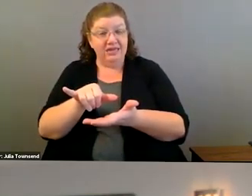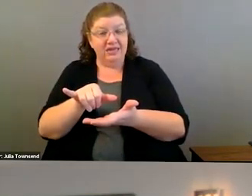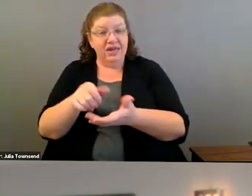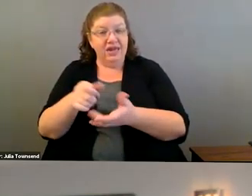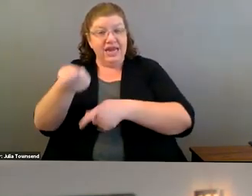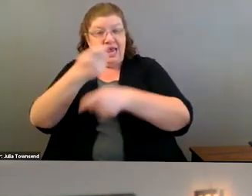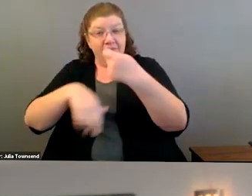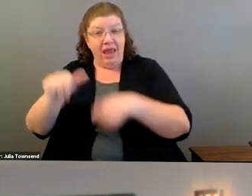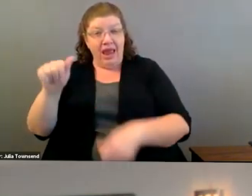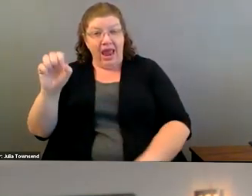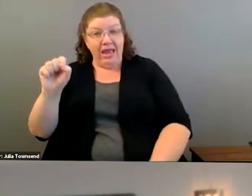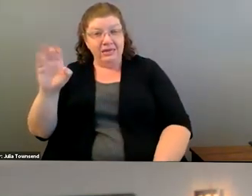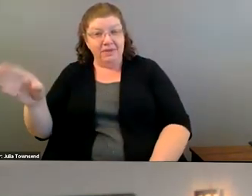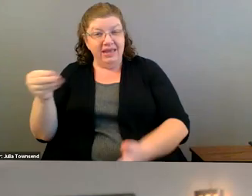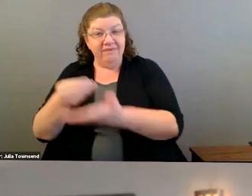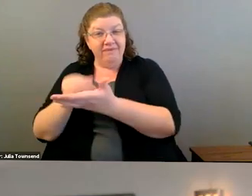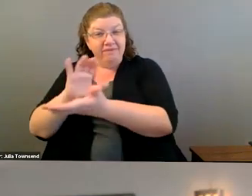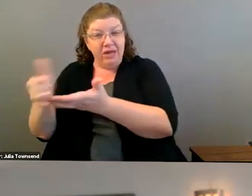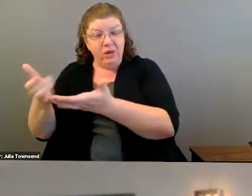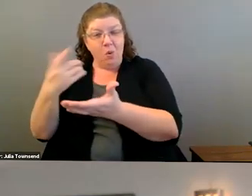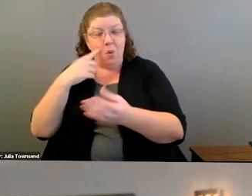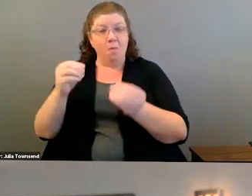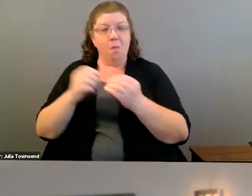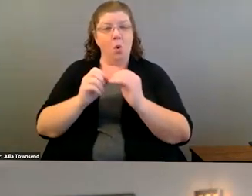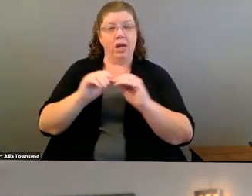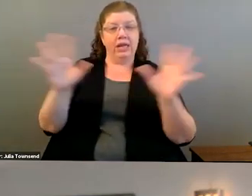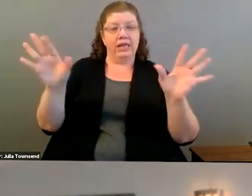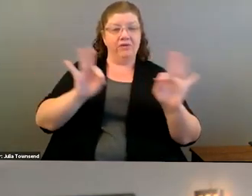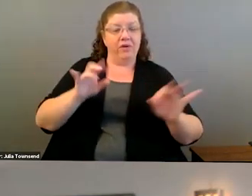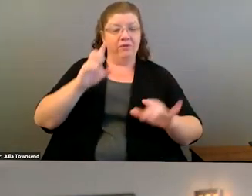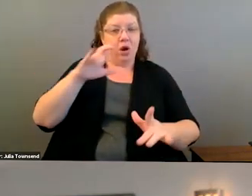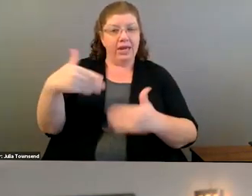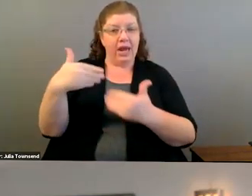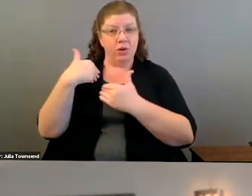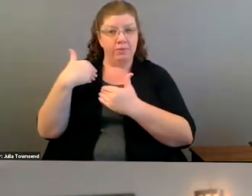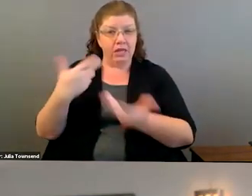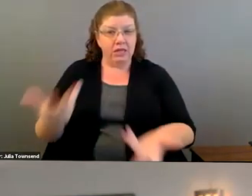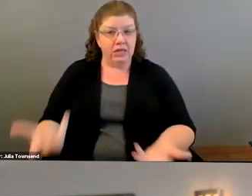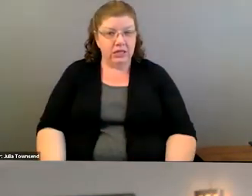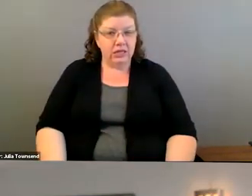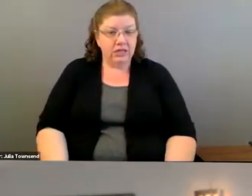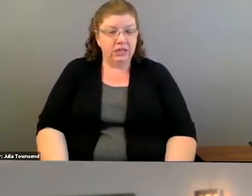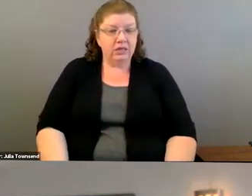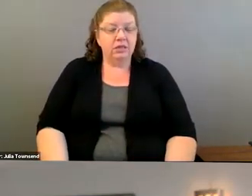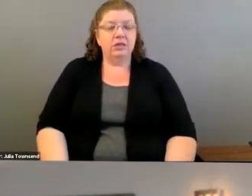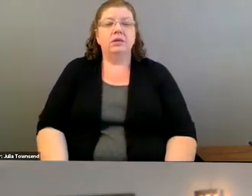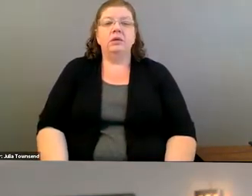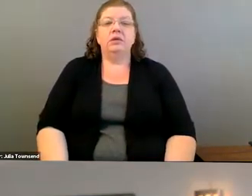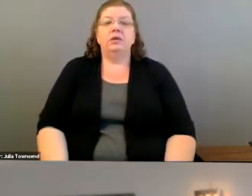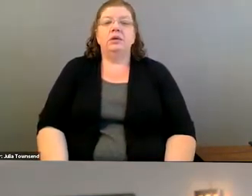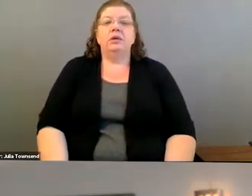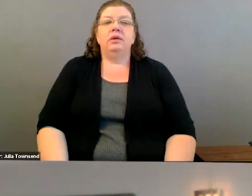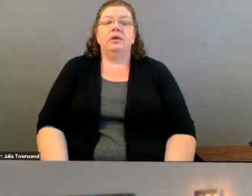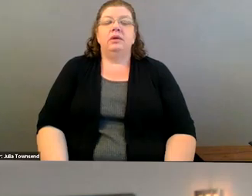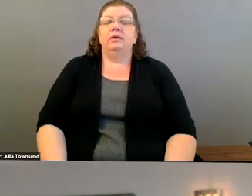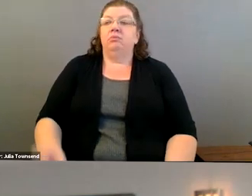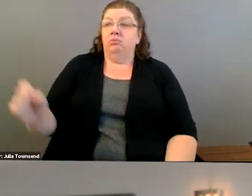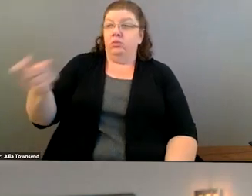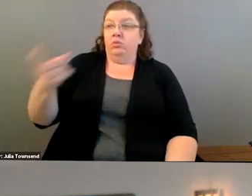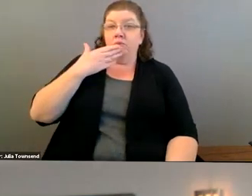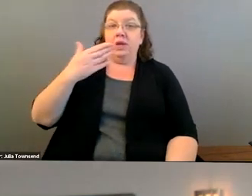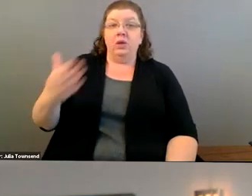el fondo es vi o quiero más aclaración respecto a la rendición de cuentas gracias por